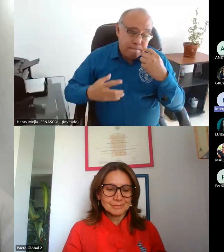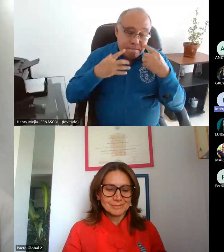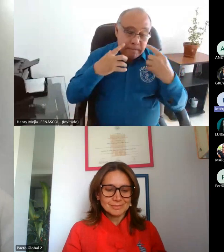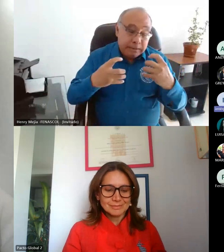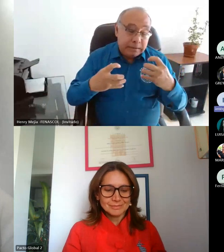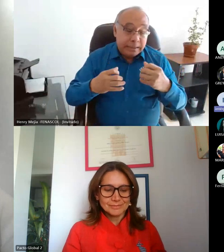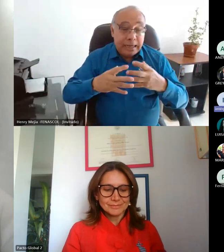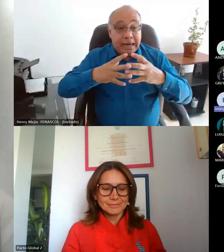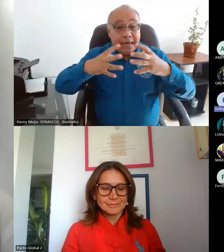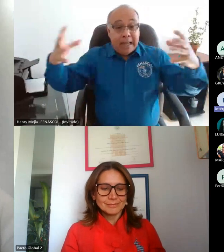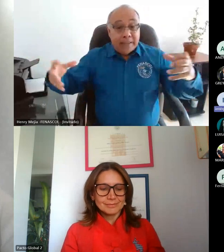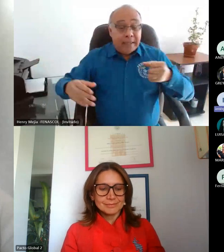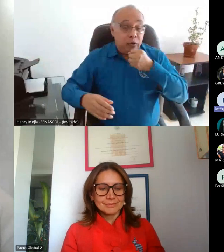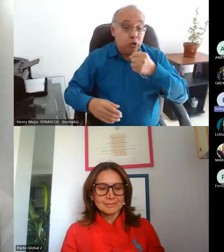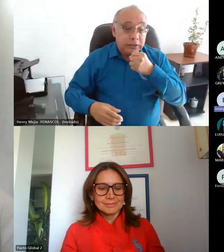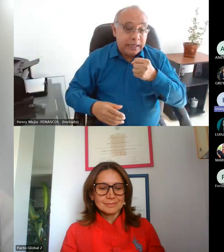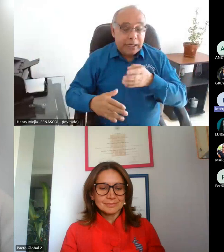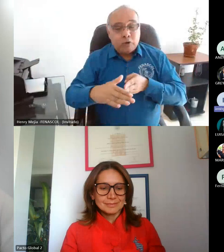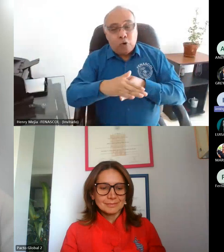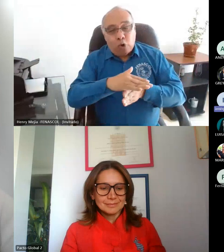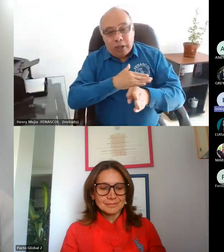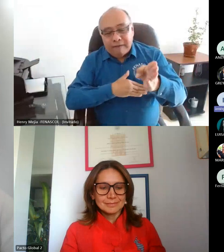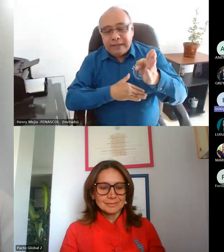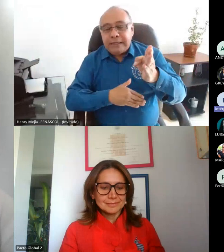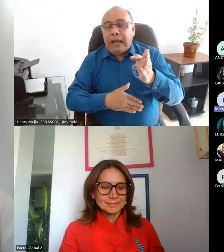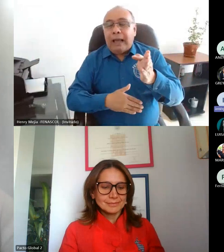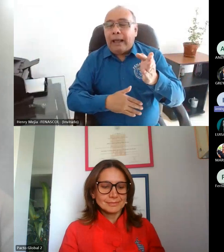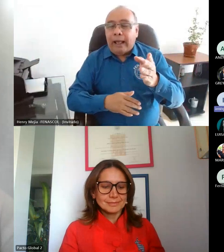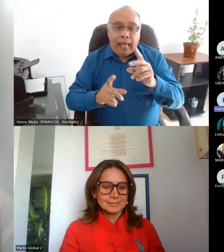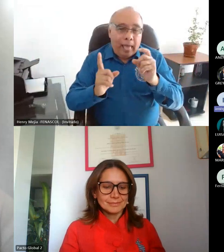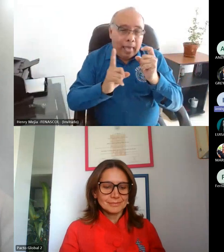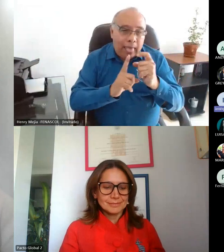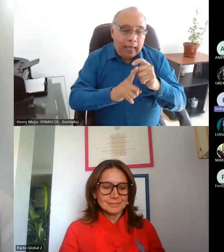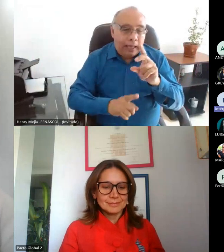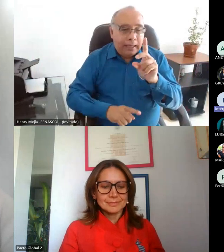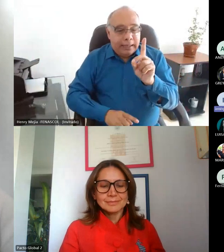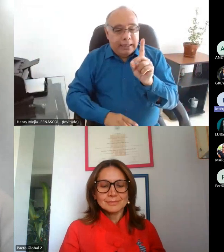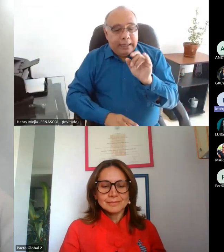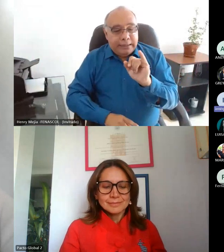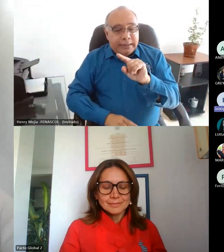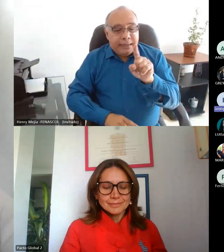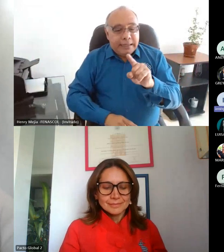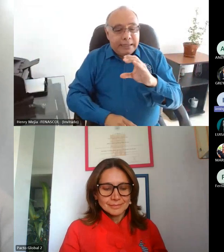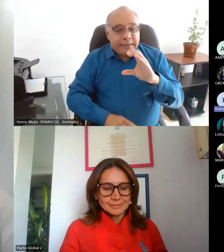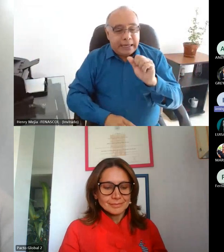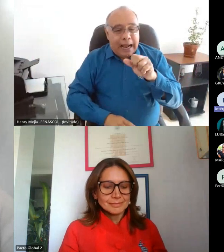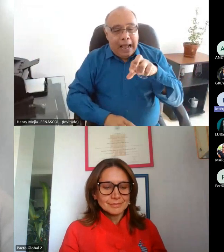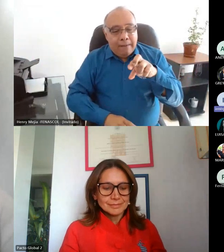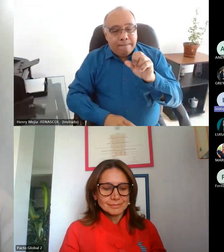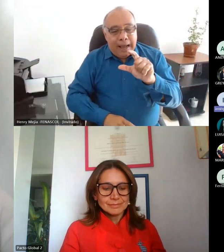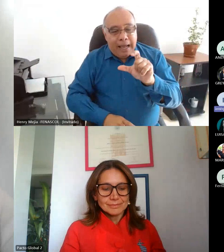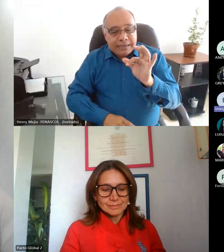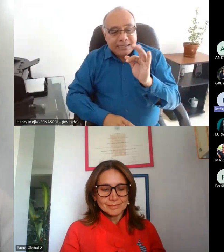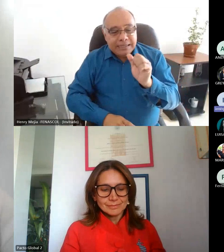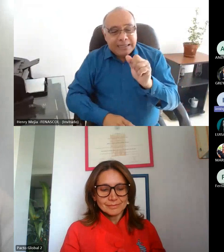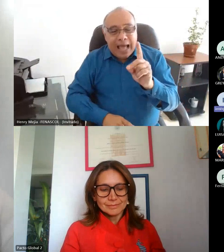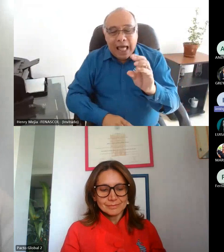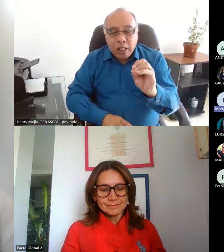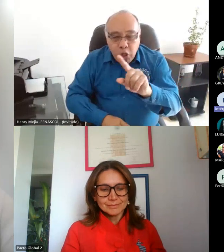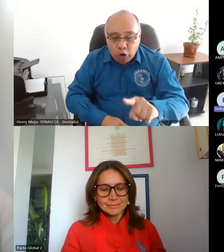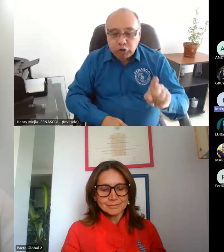discapacidad no obstante en muchos noticieros se continúa usando se continúan usando